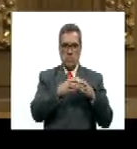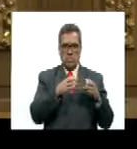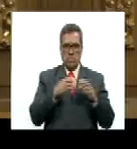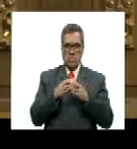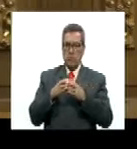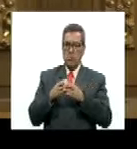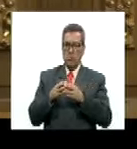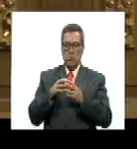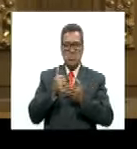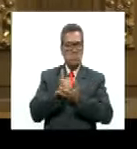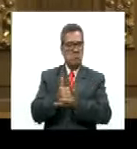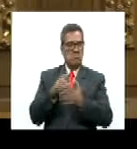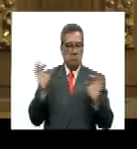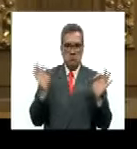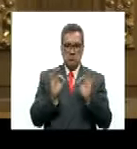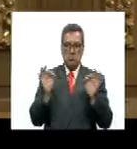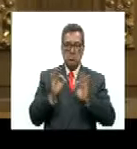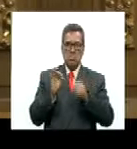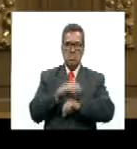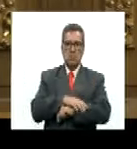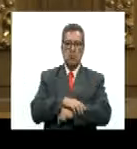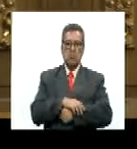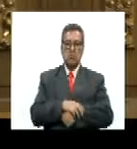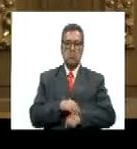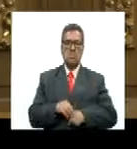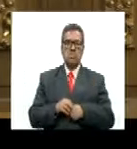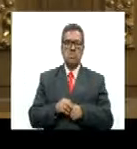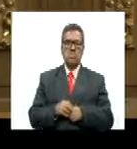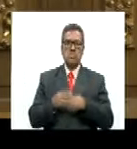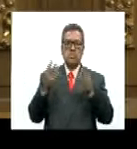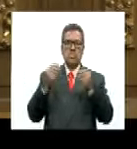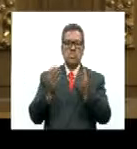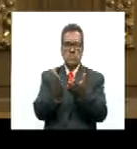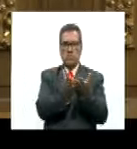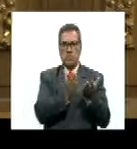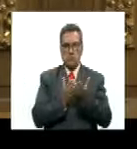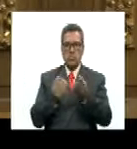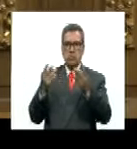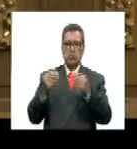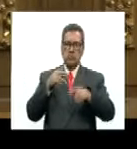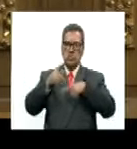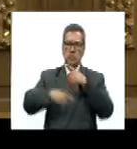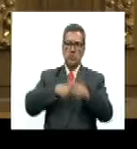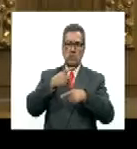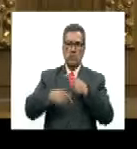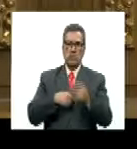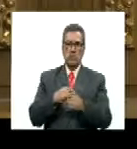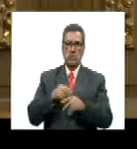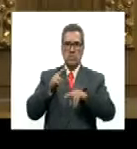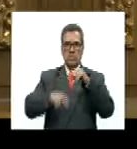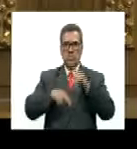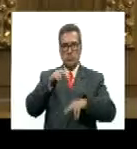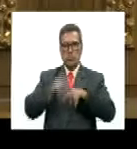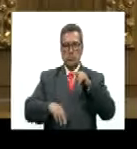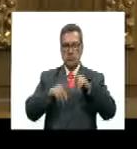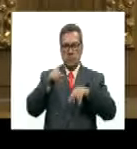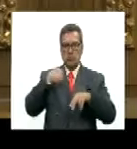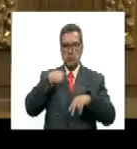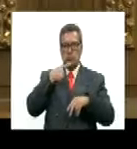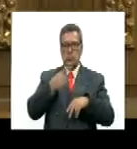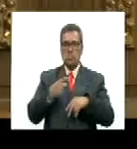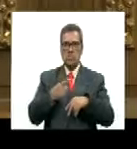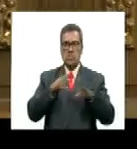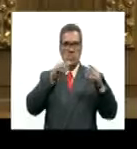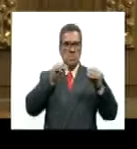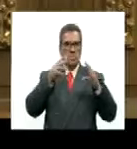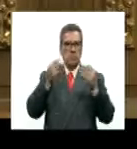nos favorecen. Y a través de tanto estudio y tanto desarrollo, armé esta figura de decir, bueno,